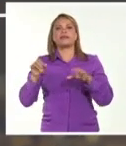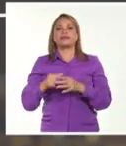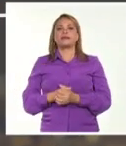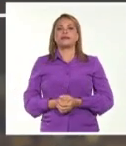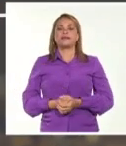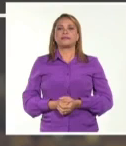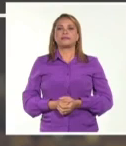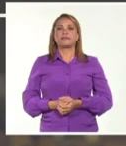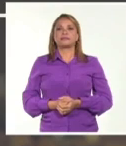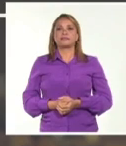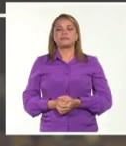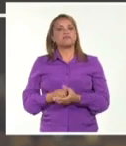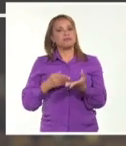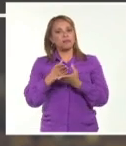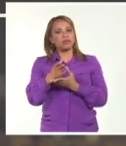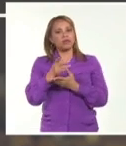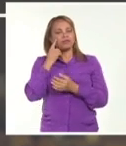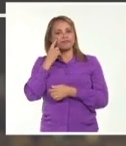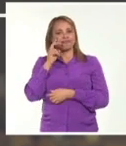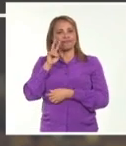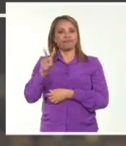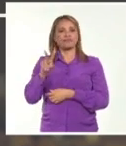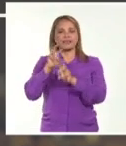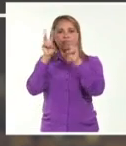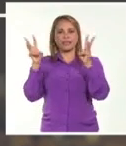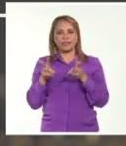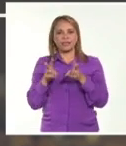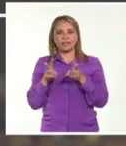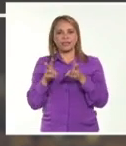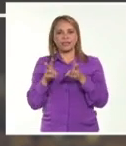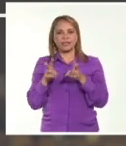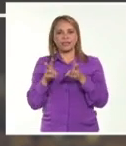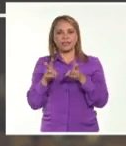Seguimos el diálogo en nuestras redes sociales. Tenga una provechosa semana.